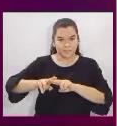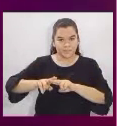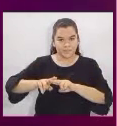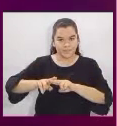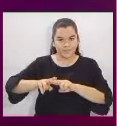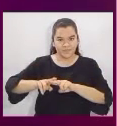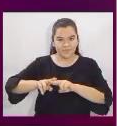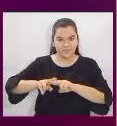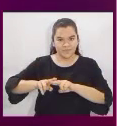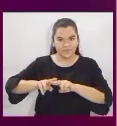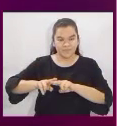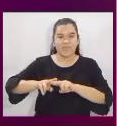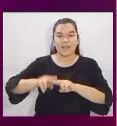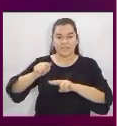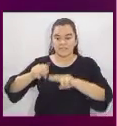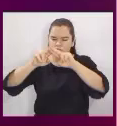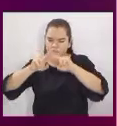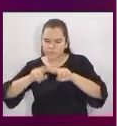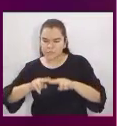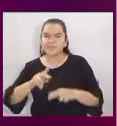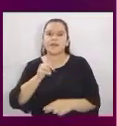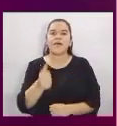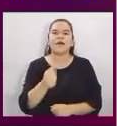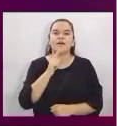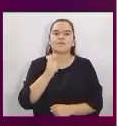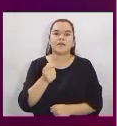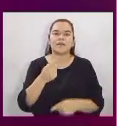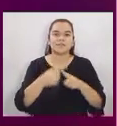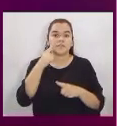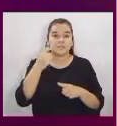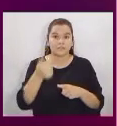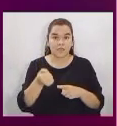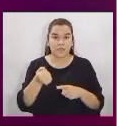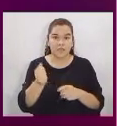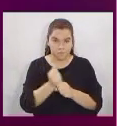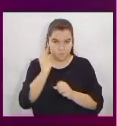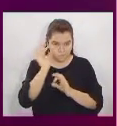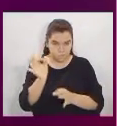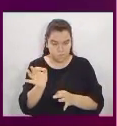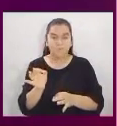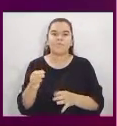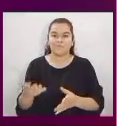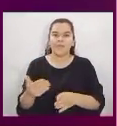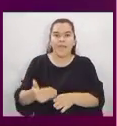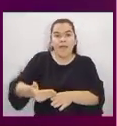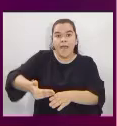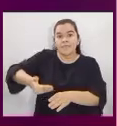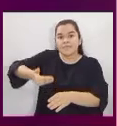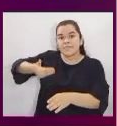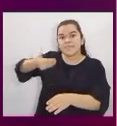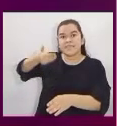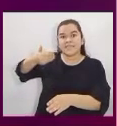estudio, esta primera interpretación y este diagnóstico clínico, no